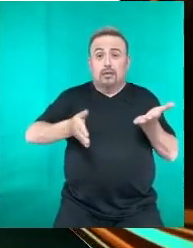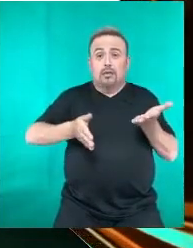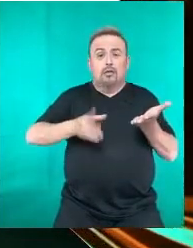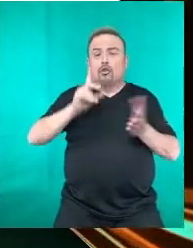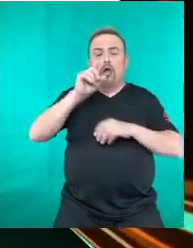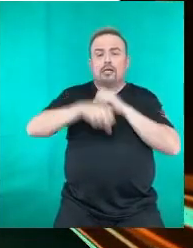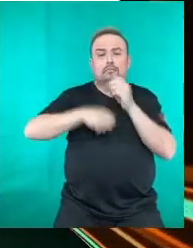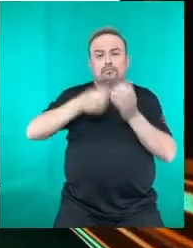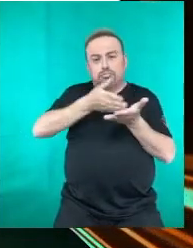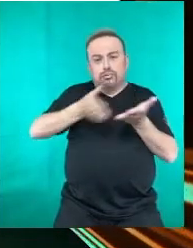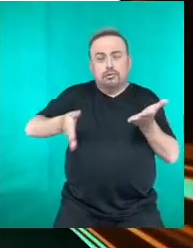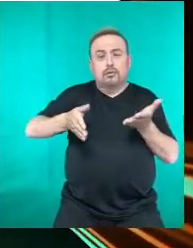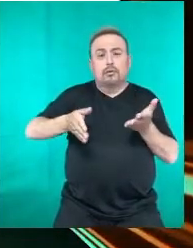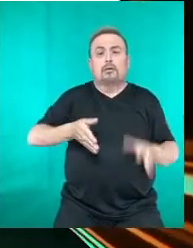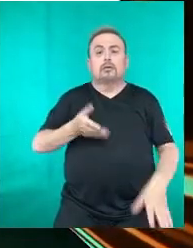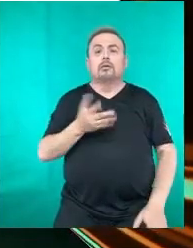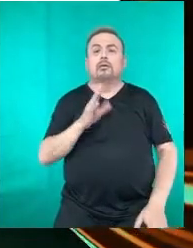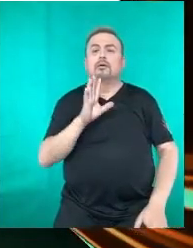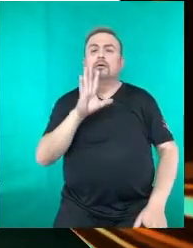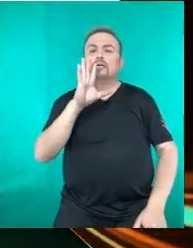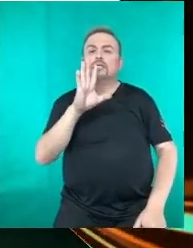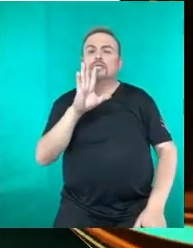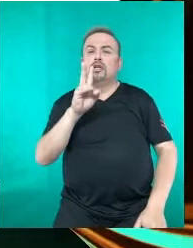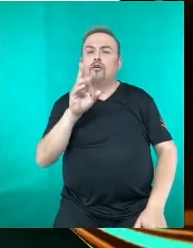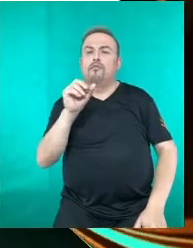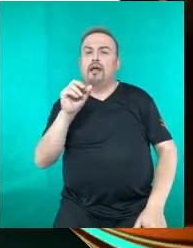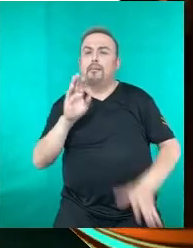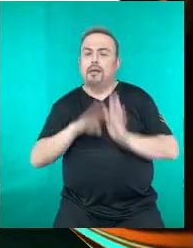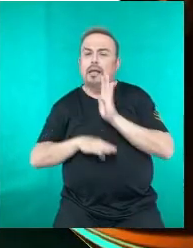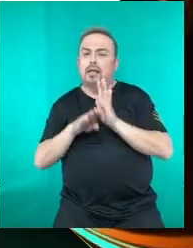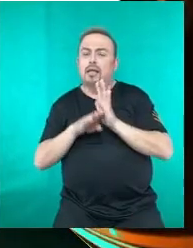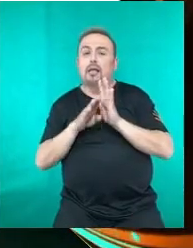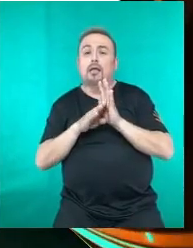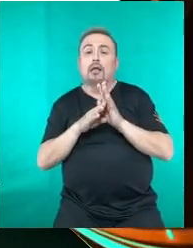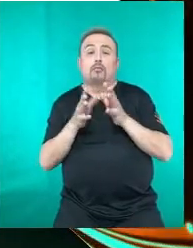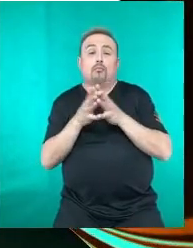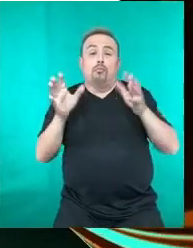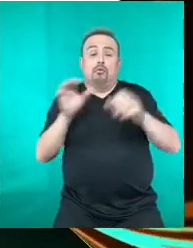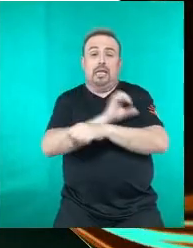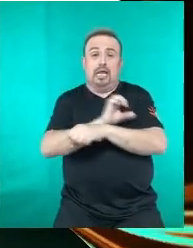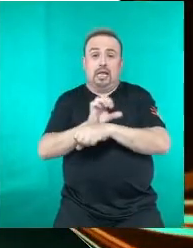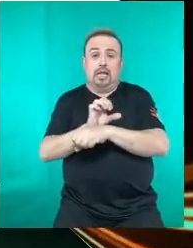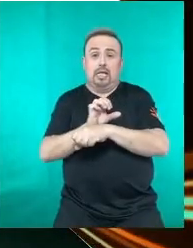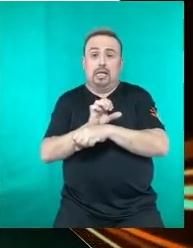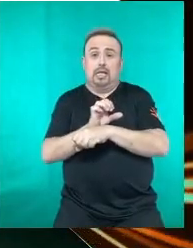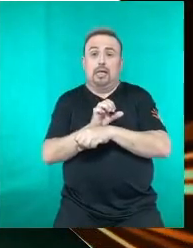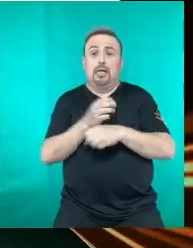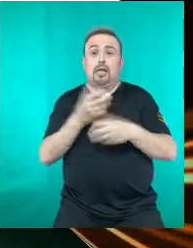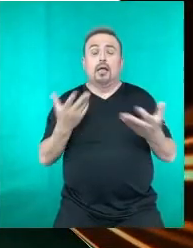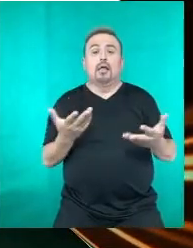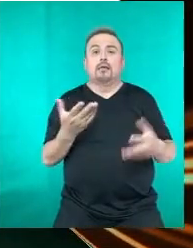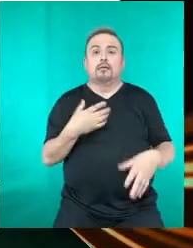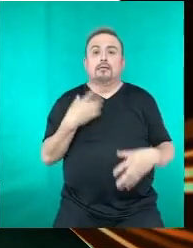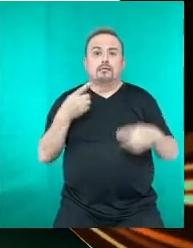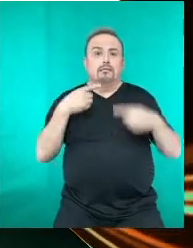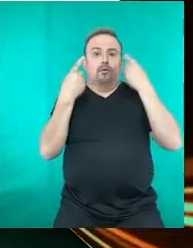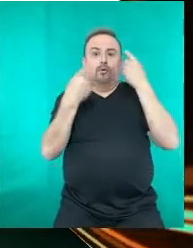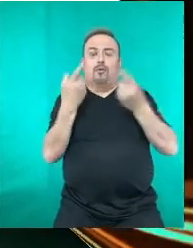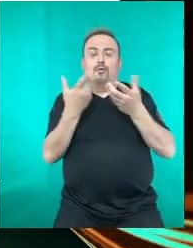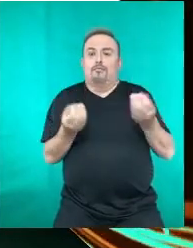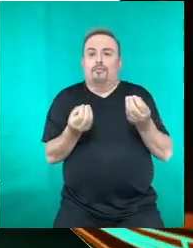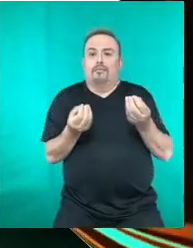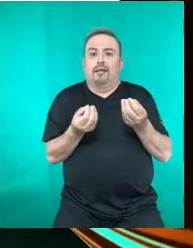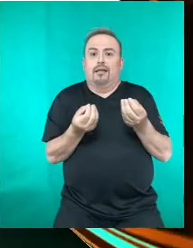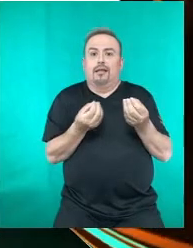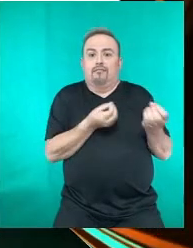tiene apenas unos 5 bar menos, digamos, 60 bar, es mucha energía. Entonces sería una locura no devolverla